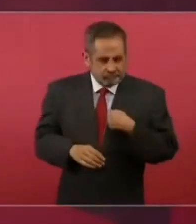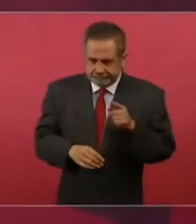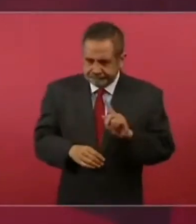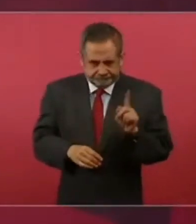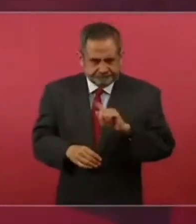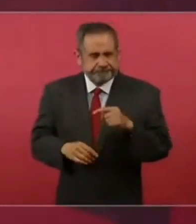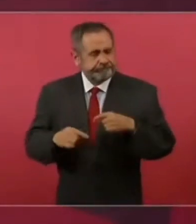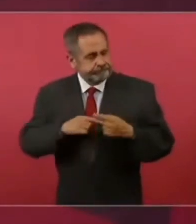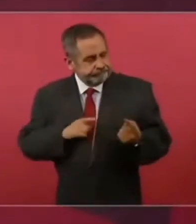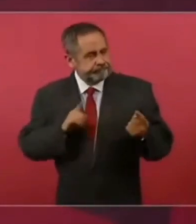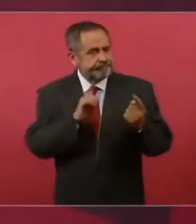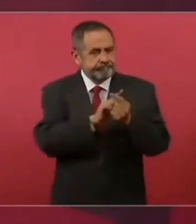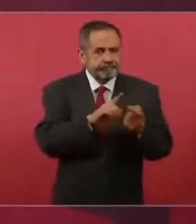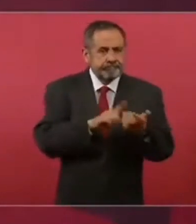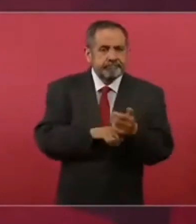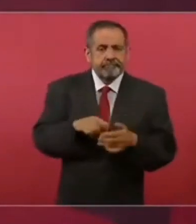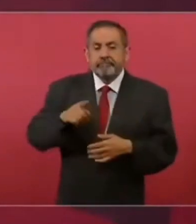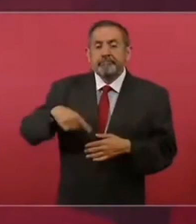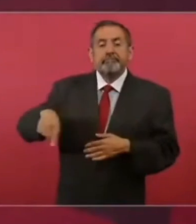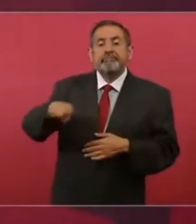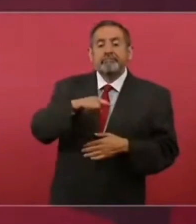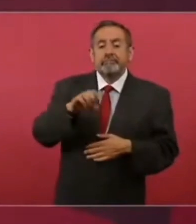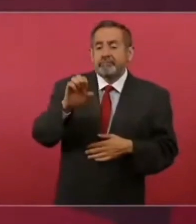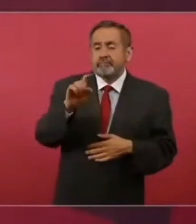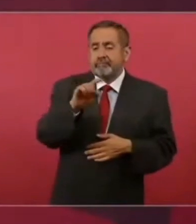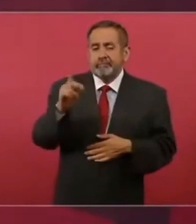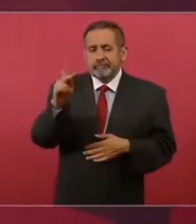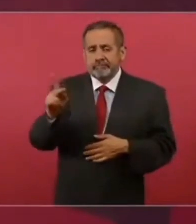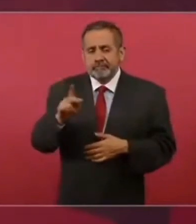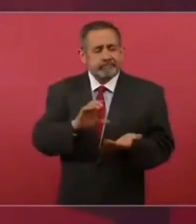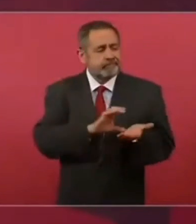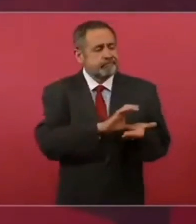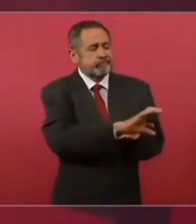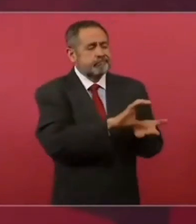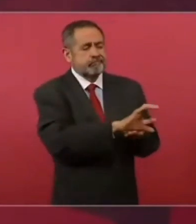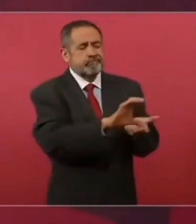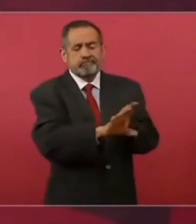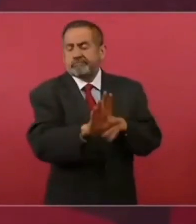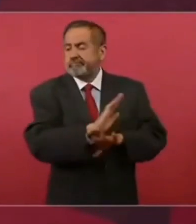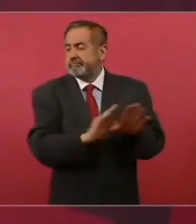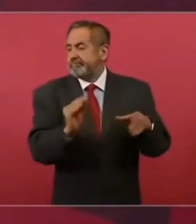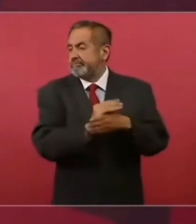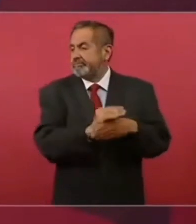y les dio su compensación